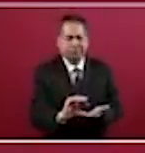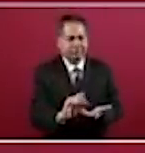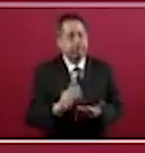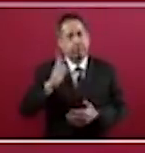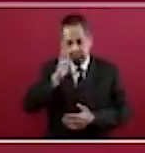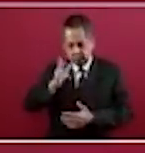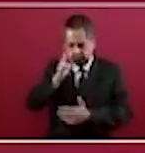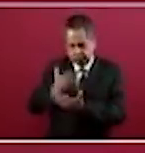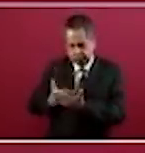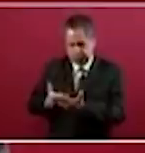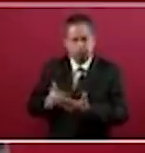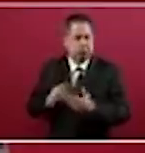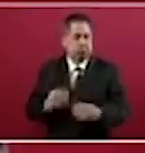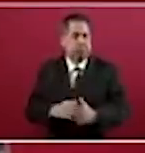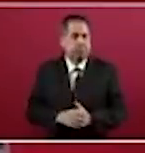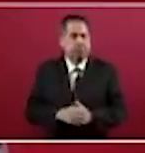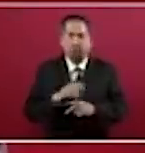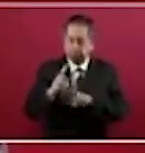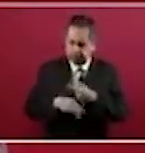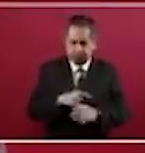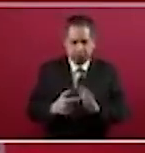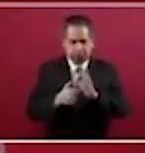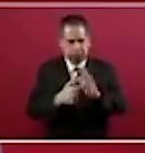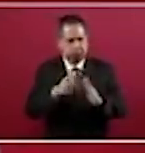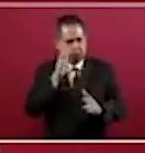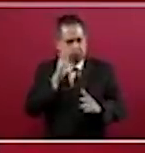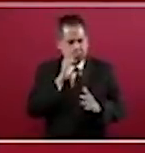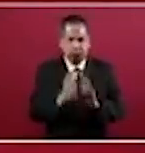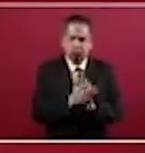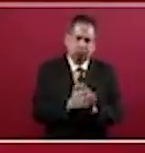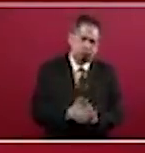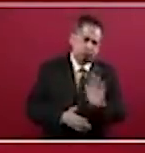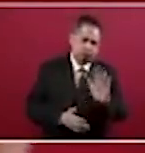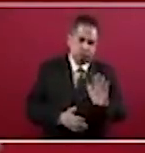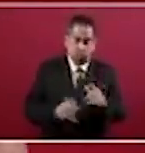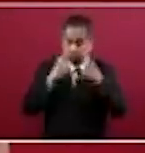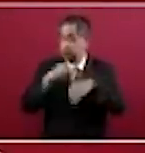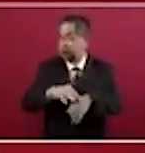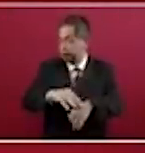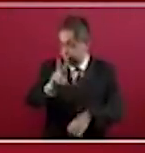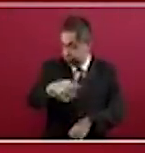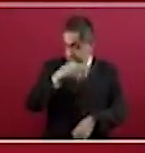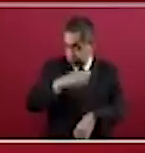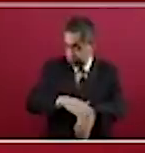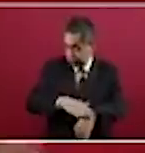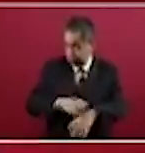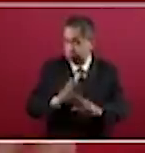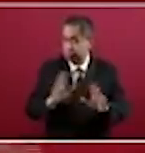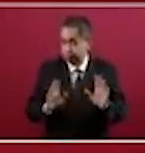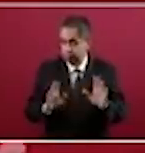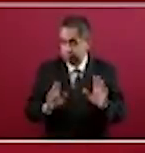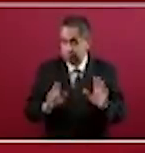pruebas de eso. Vamos a presentarlas, sí, y que conste de